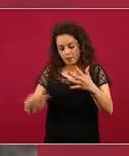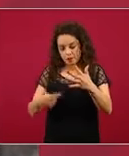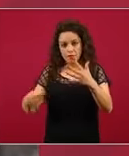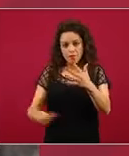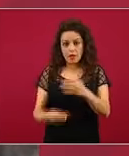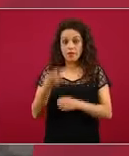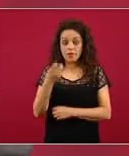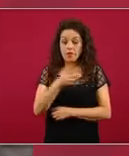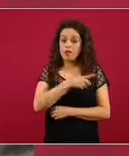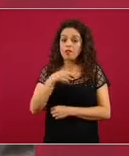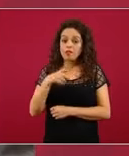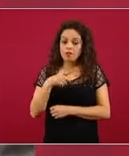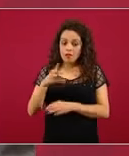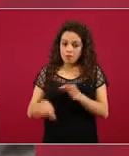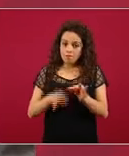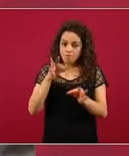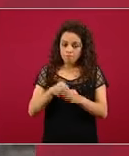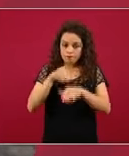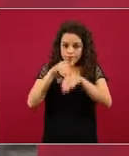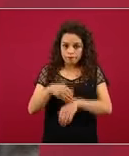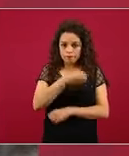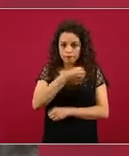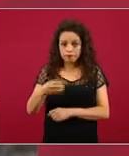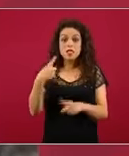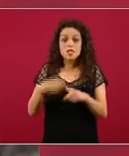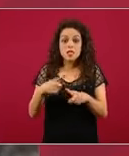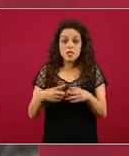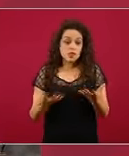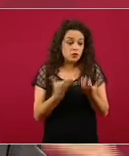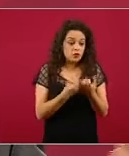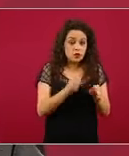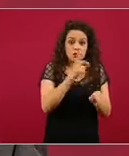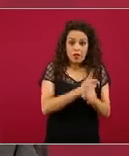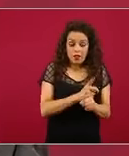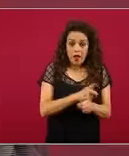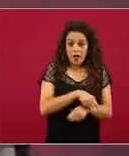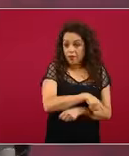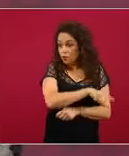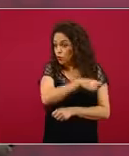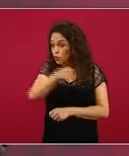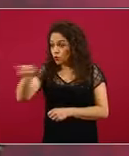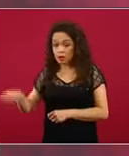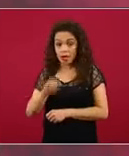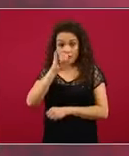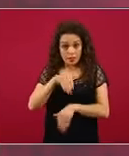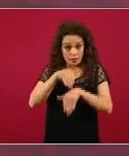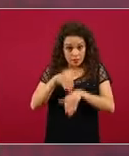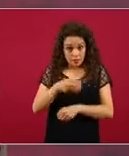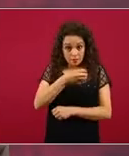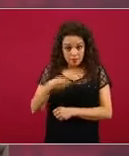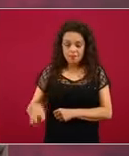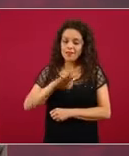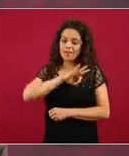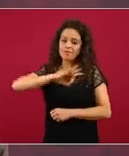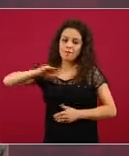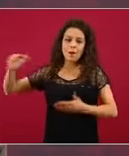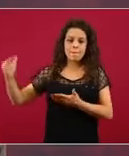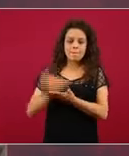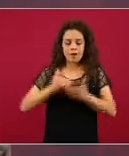tienen que cumplir por la sociedad. Si la sociedad las cumple, se logra el efecto de que disminuyan los